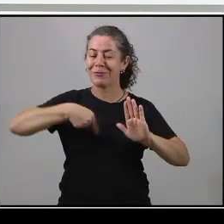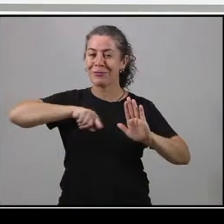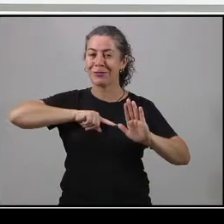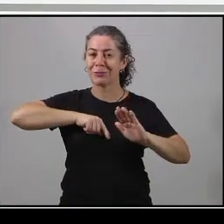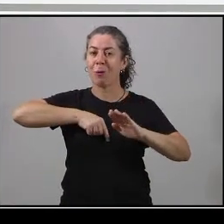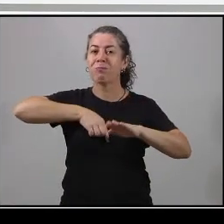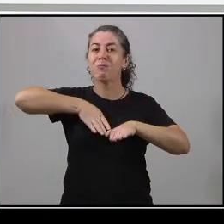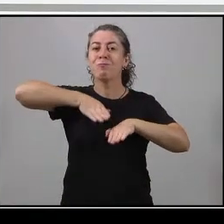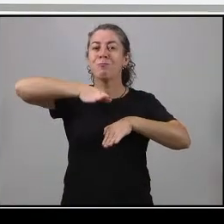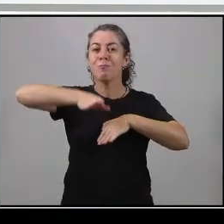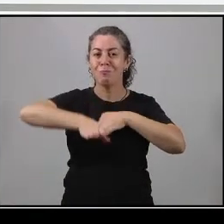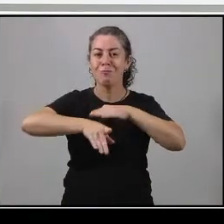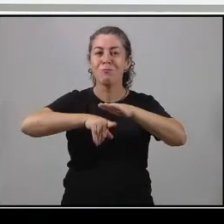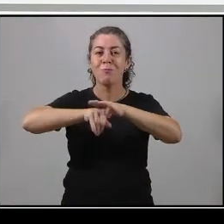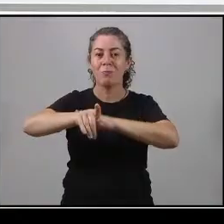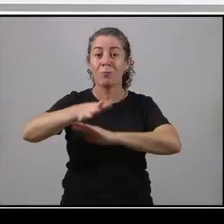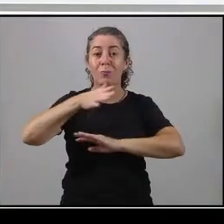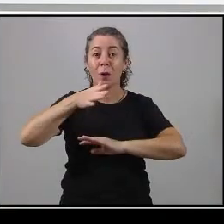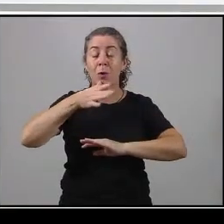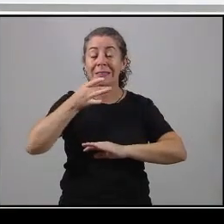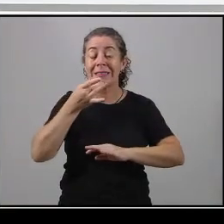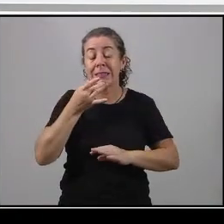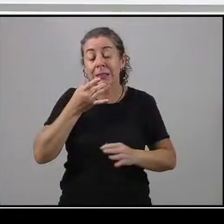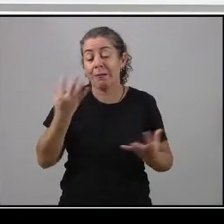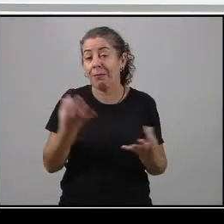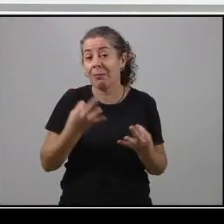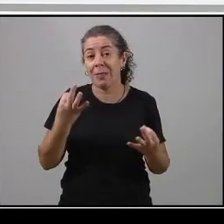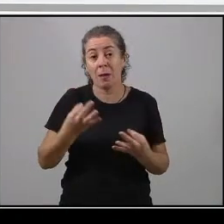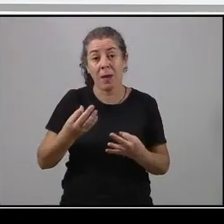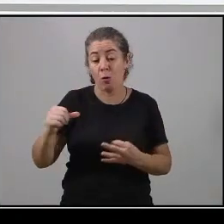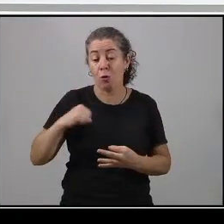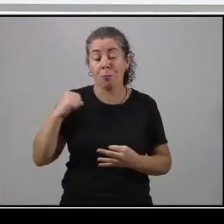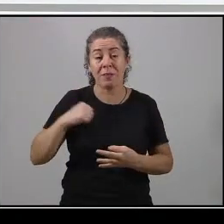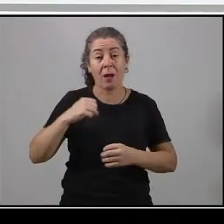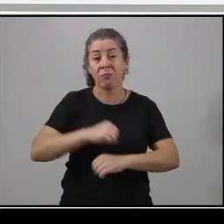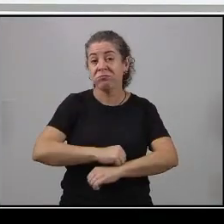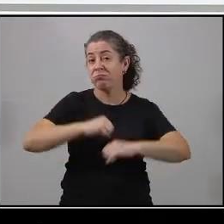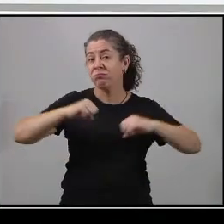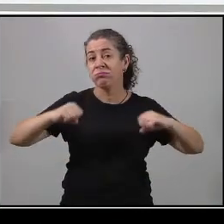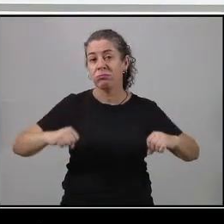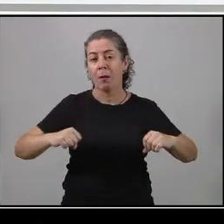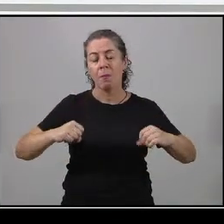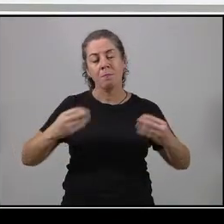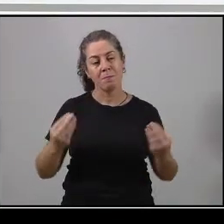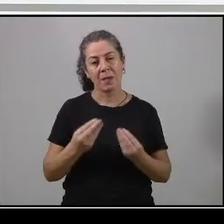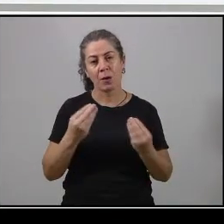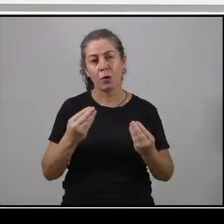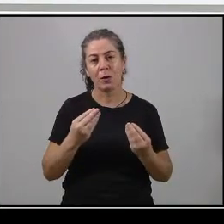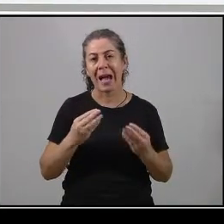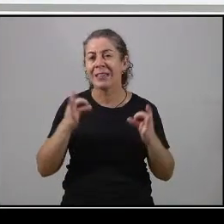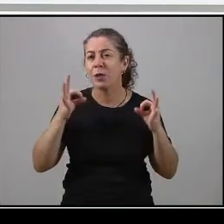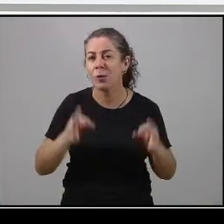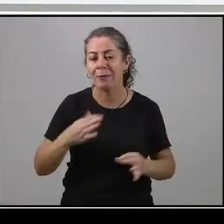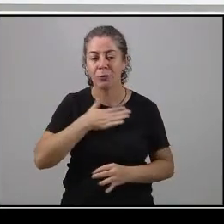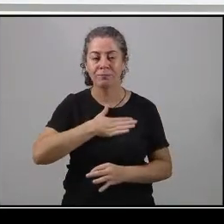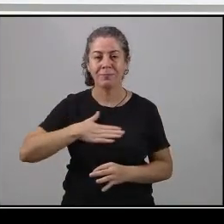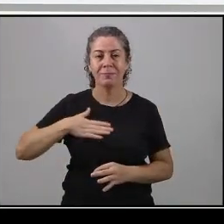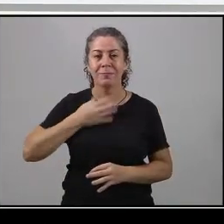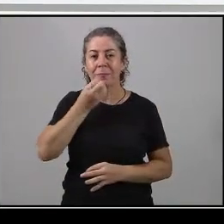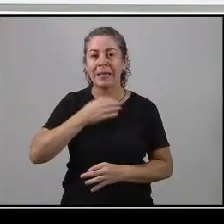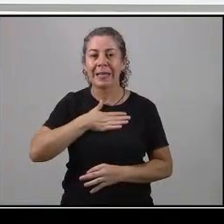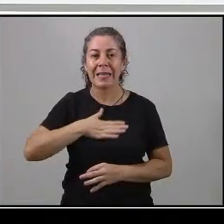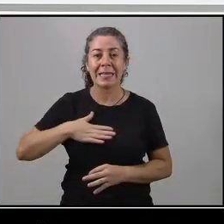que la estancia en el hospital sea mucho más llevadera, garantizando el confort y el bienestar de